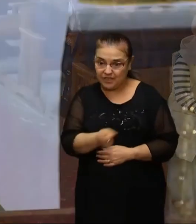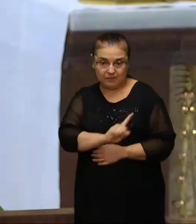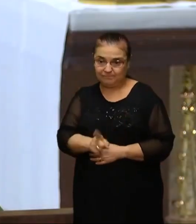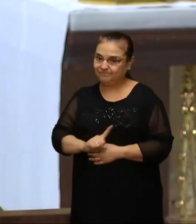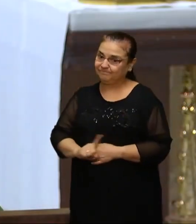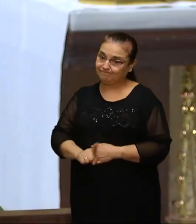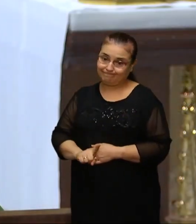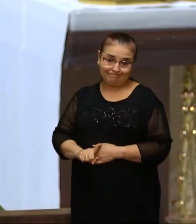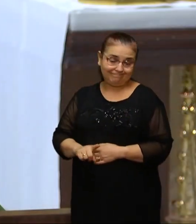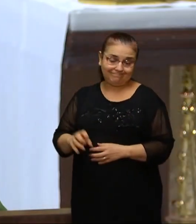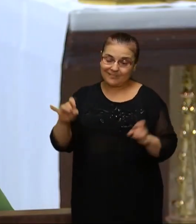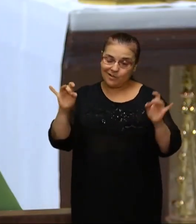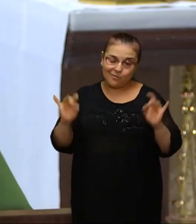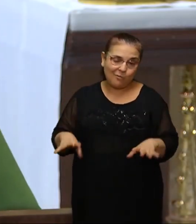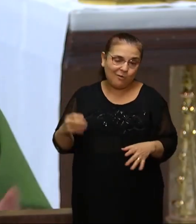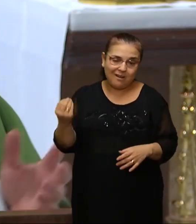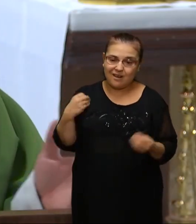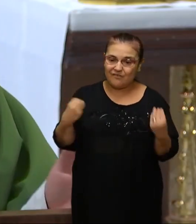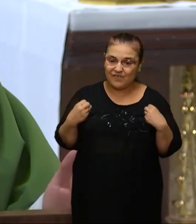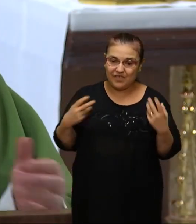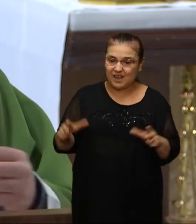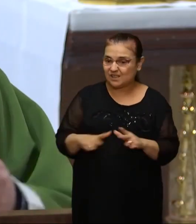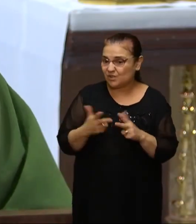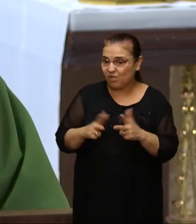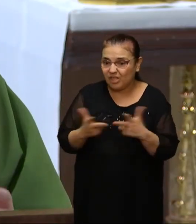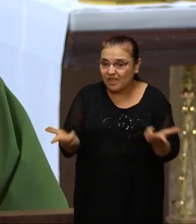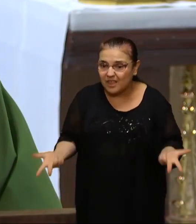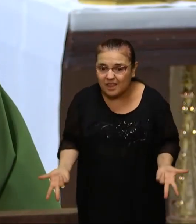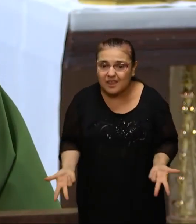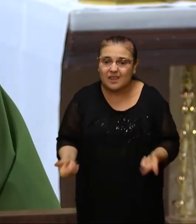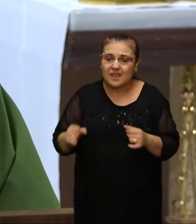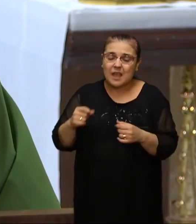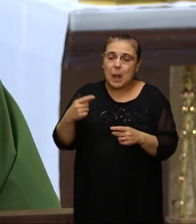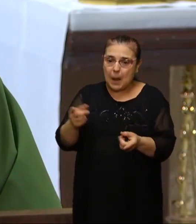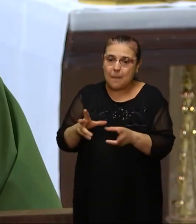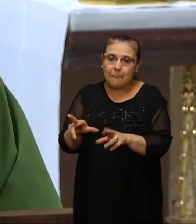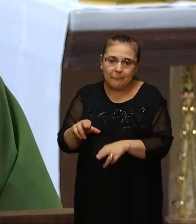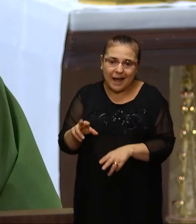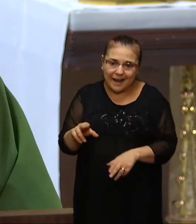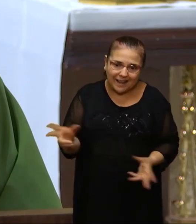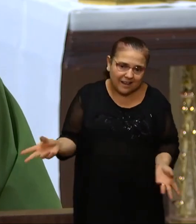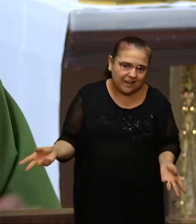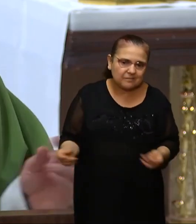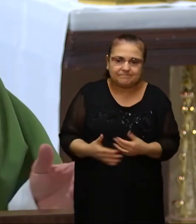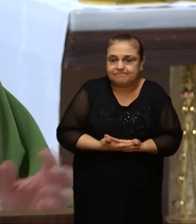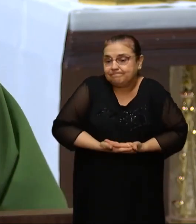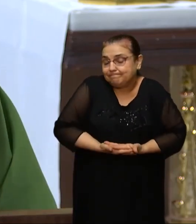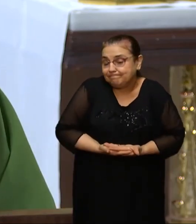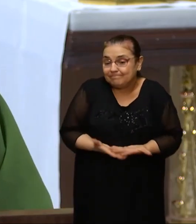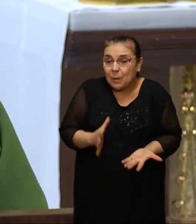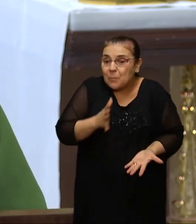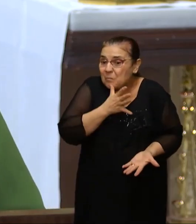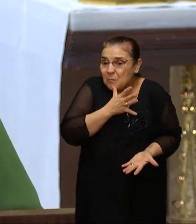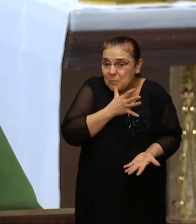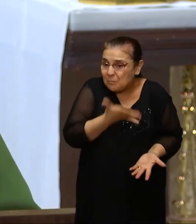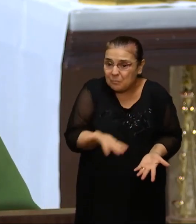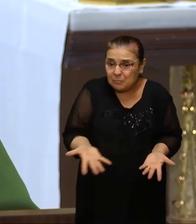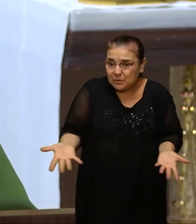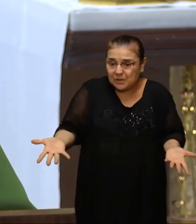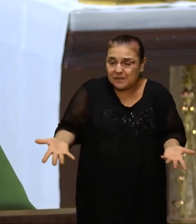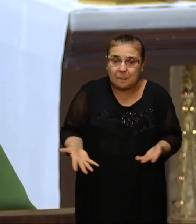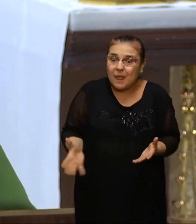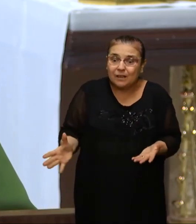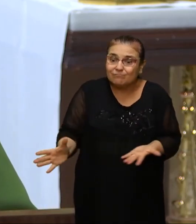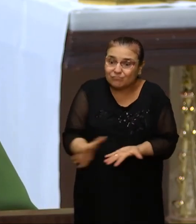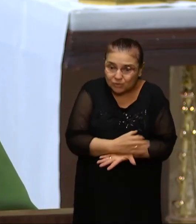lo mismo que la vida en sociedad lo mismo que la vida en familia en pareja porque ahí todos nos tenemos que